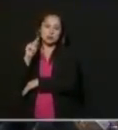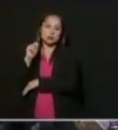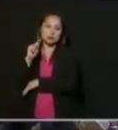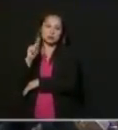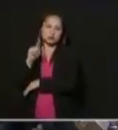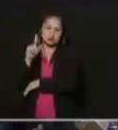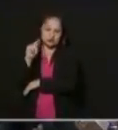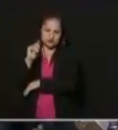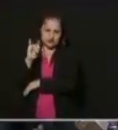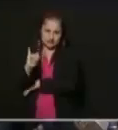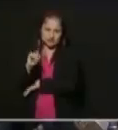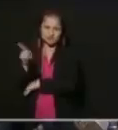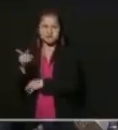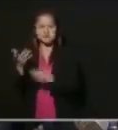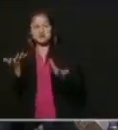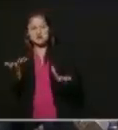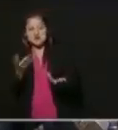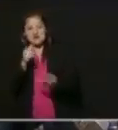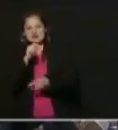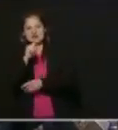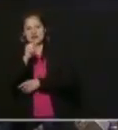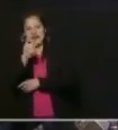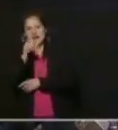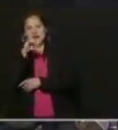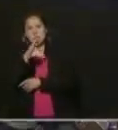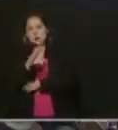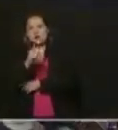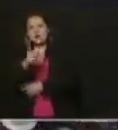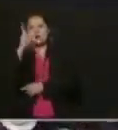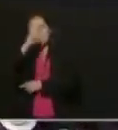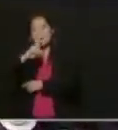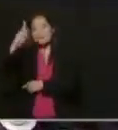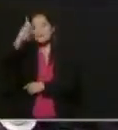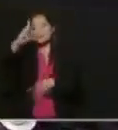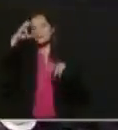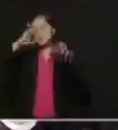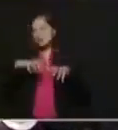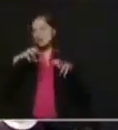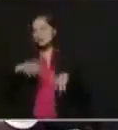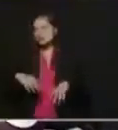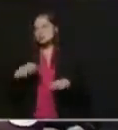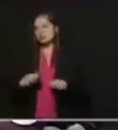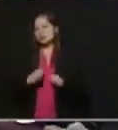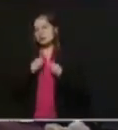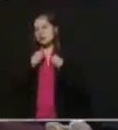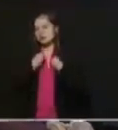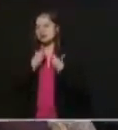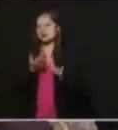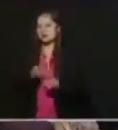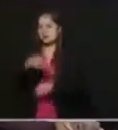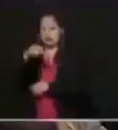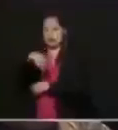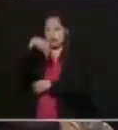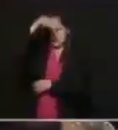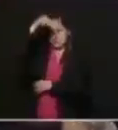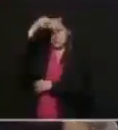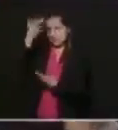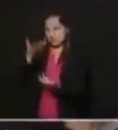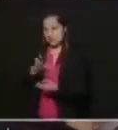lluvia, de la vida, de la tierra, del norte, uh-huh, incluso su altar está hacia el norte. del